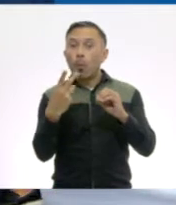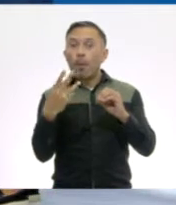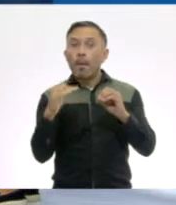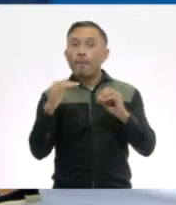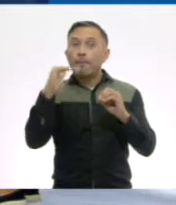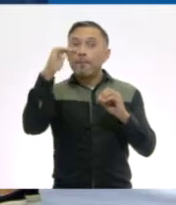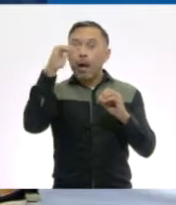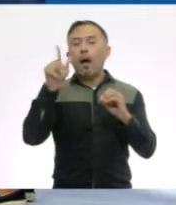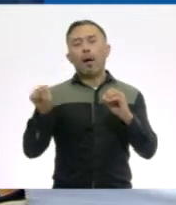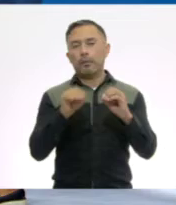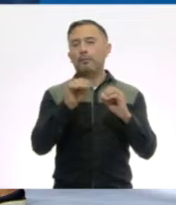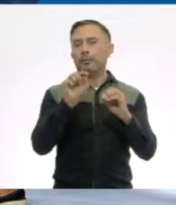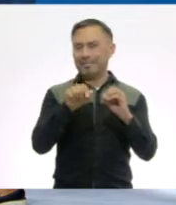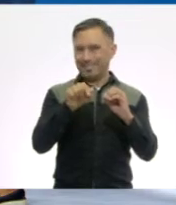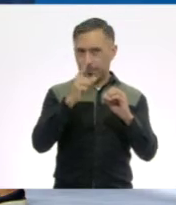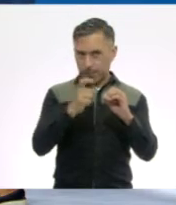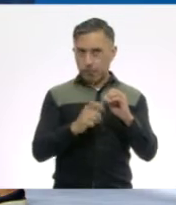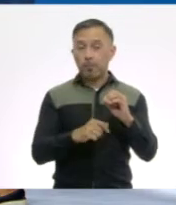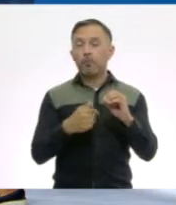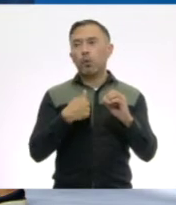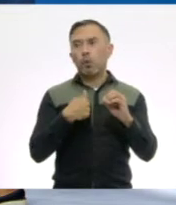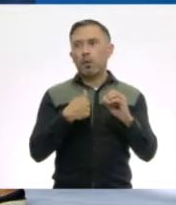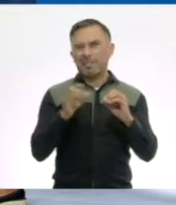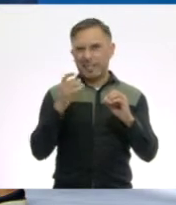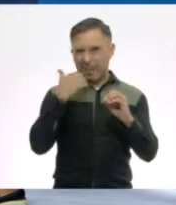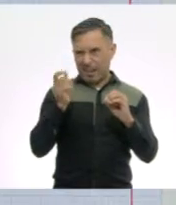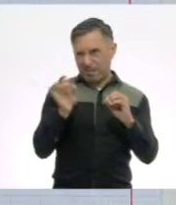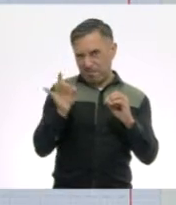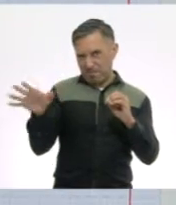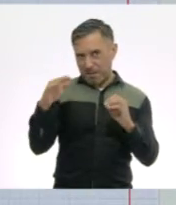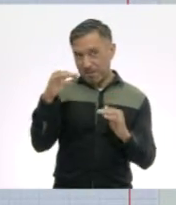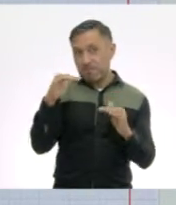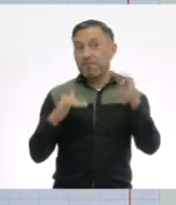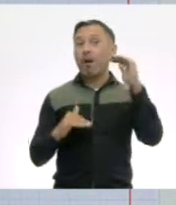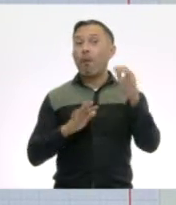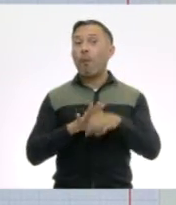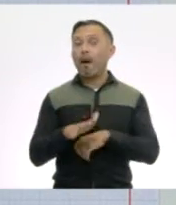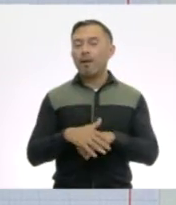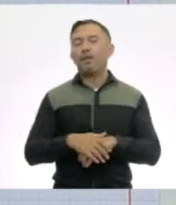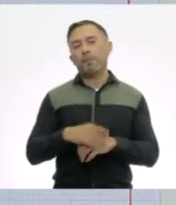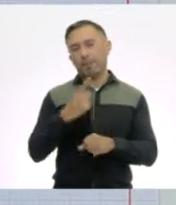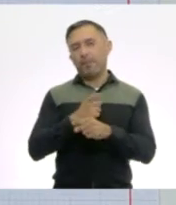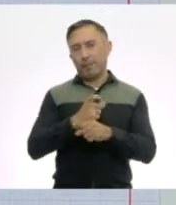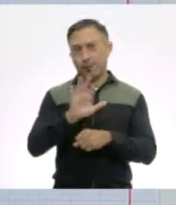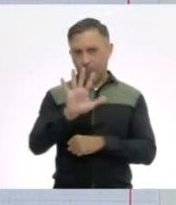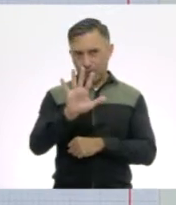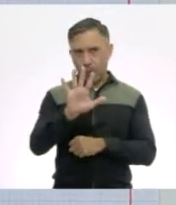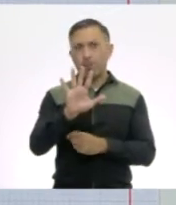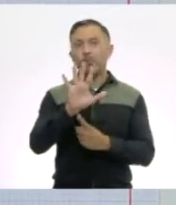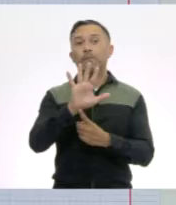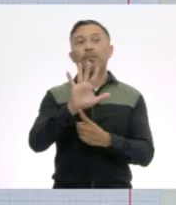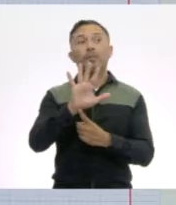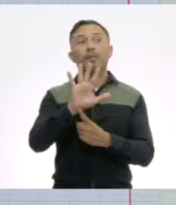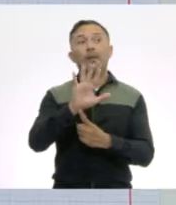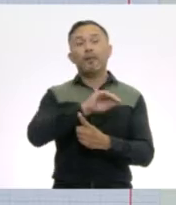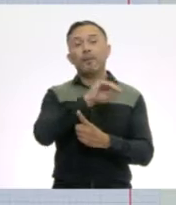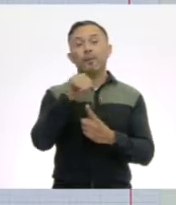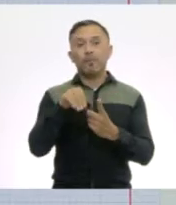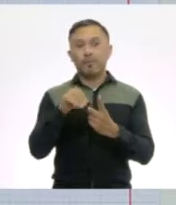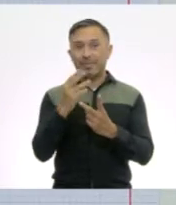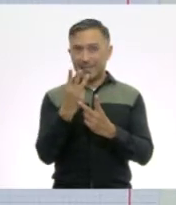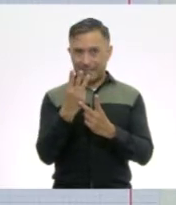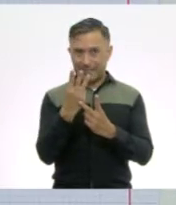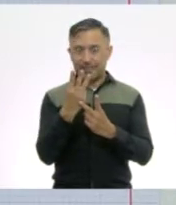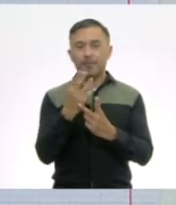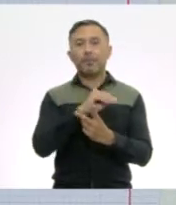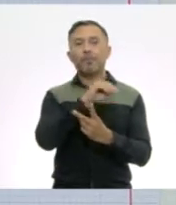empezar con el 5. Muy bien. Después pondré el 3. El 3 y luego el 1. El 1.